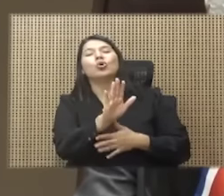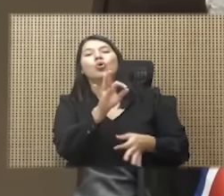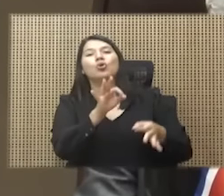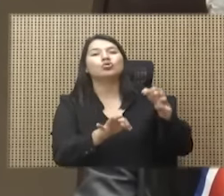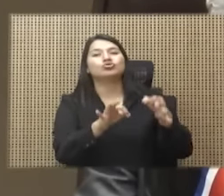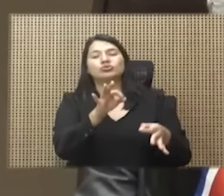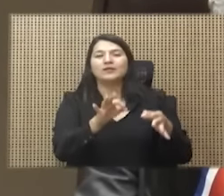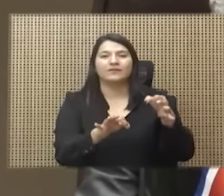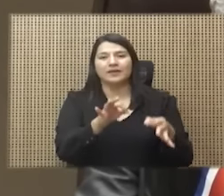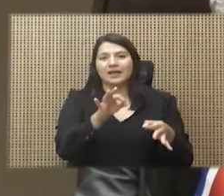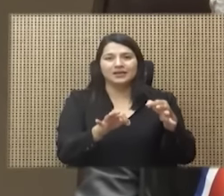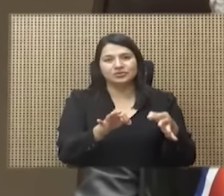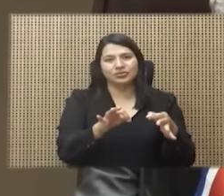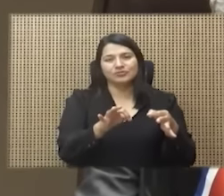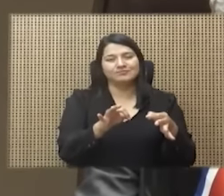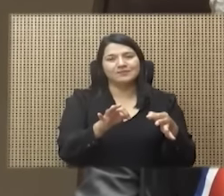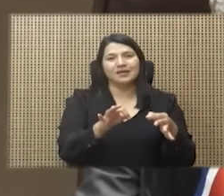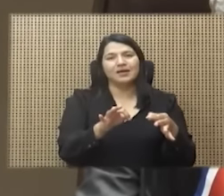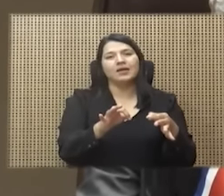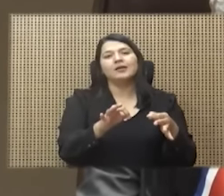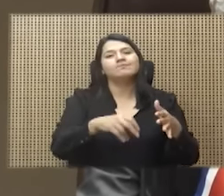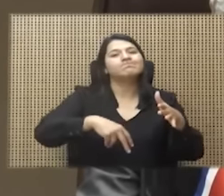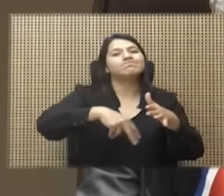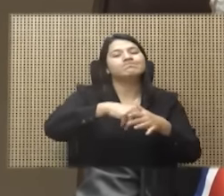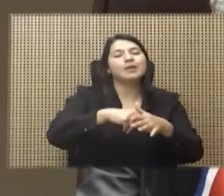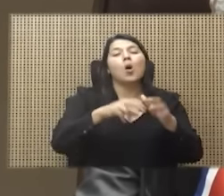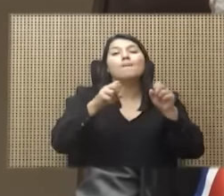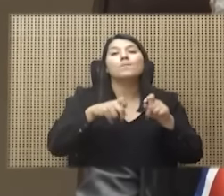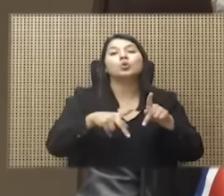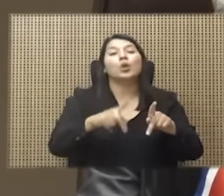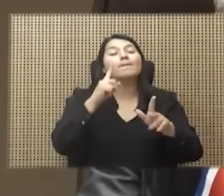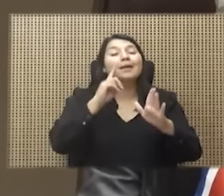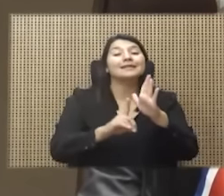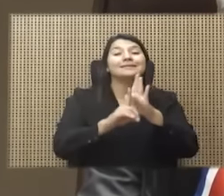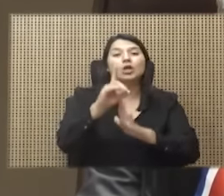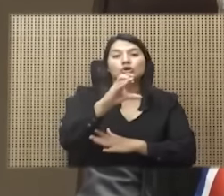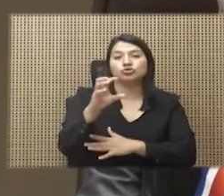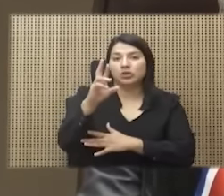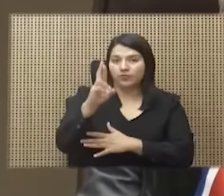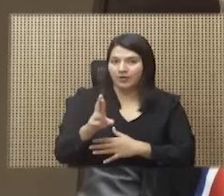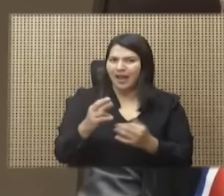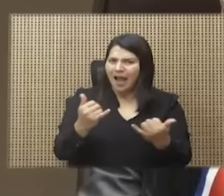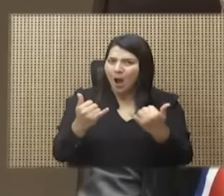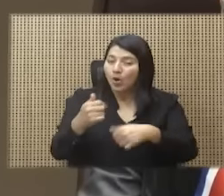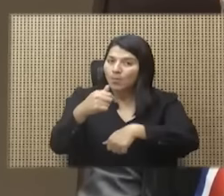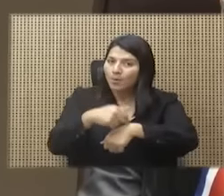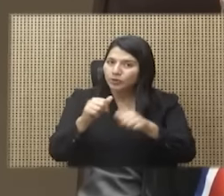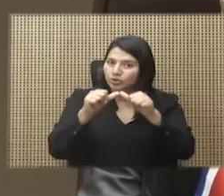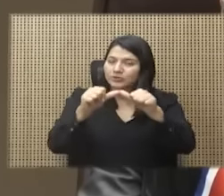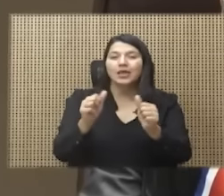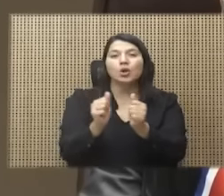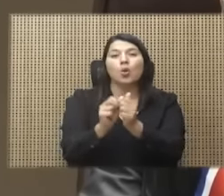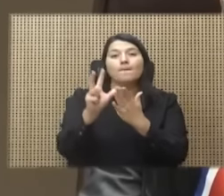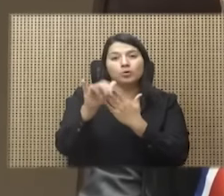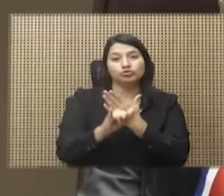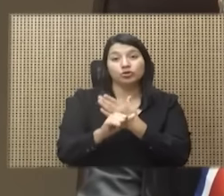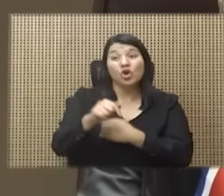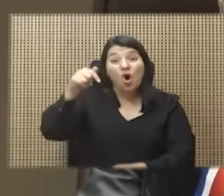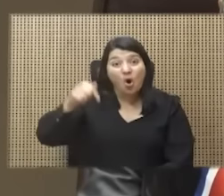las posibilidades de desarrollo de nuestro país. Es hora de seguir adelante con este proyecto. Hoy habían 32